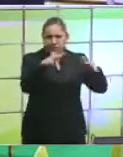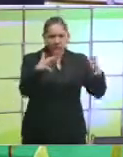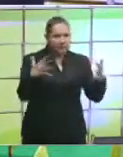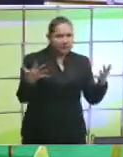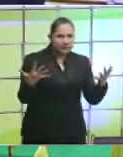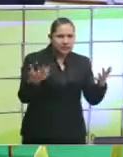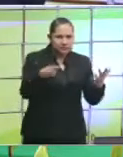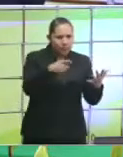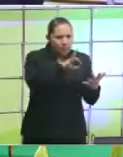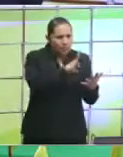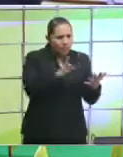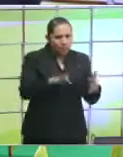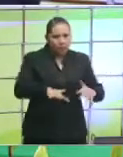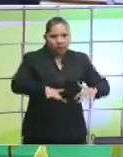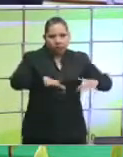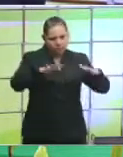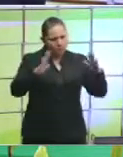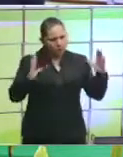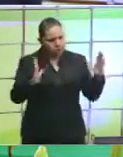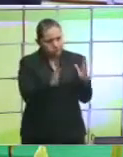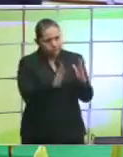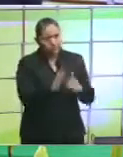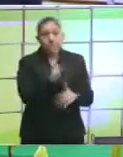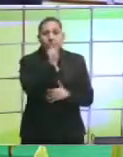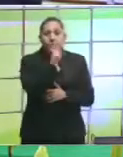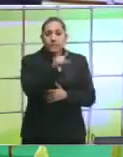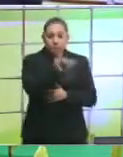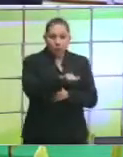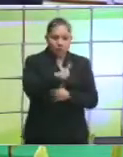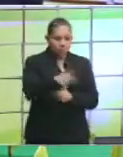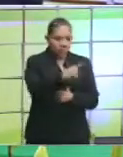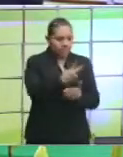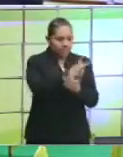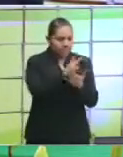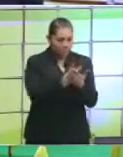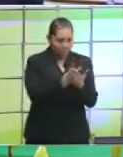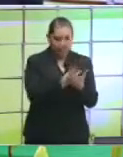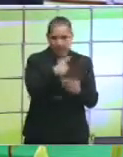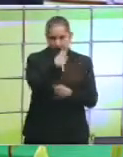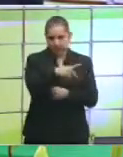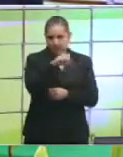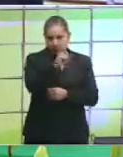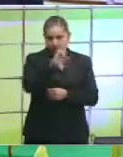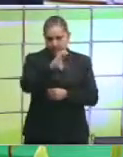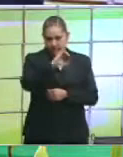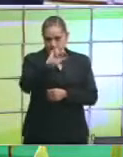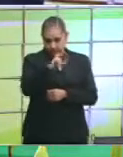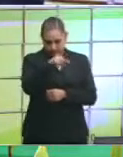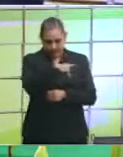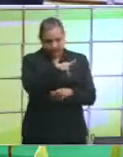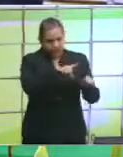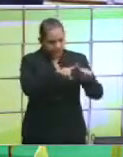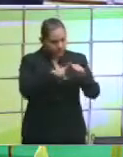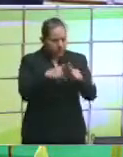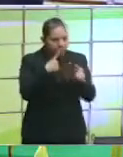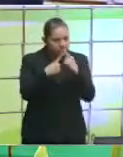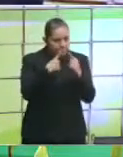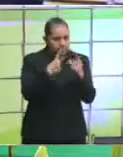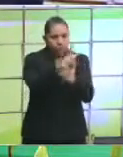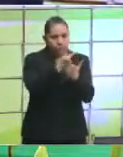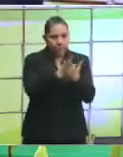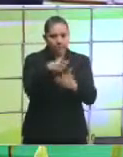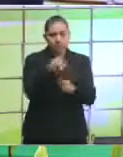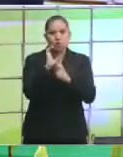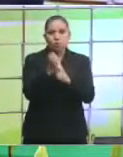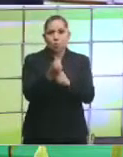acortar tuvimos un programa que vale mucho la pena acceder en la suprema corte se formó una comisión con